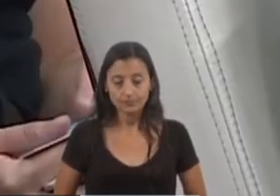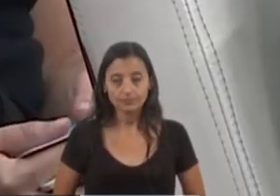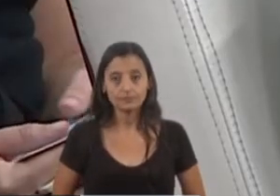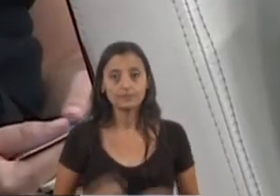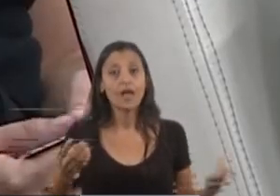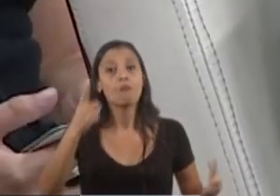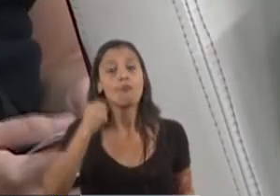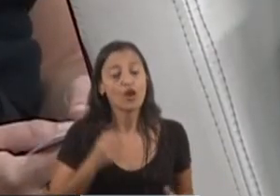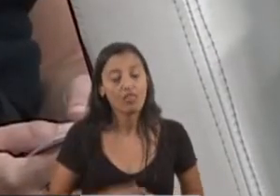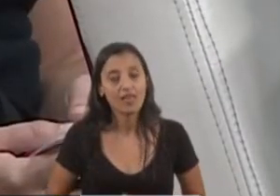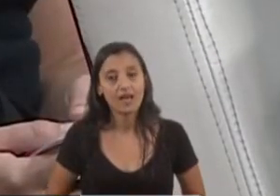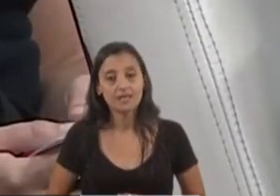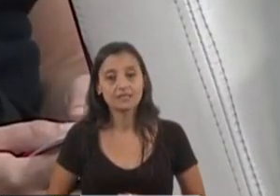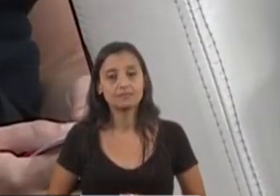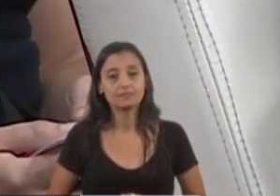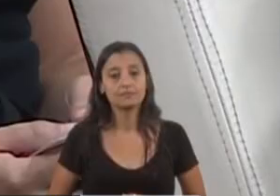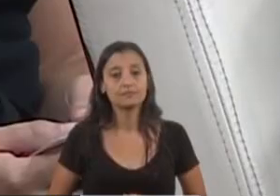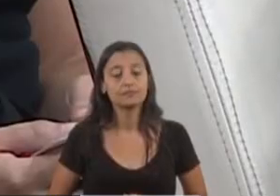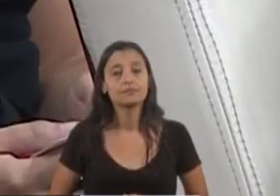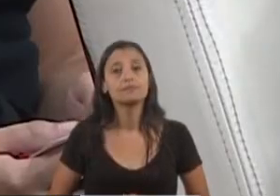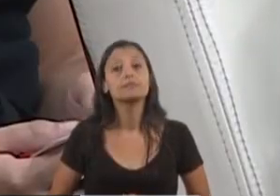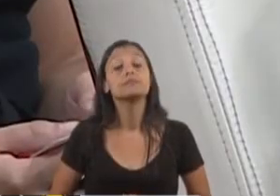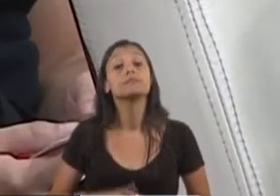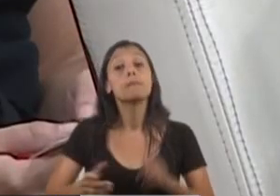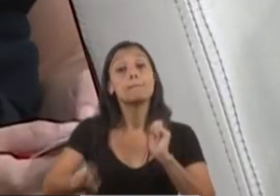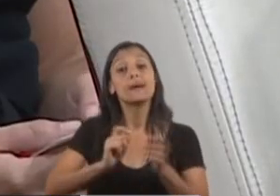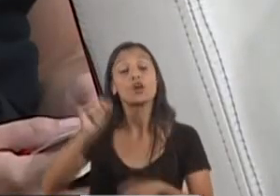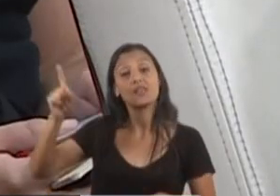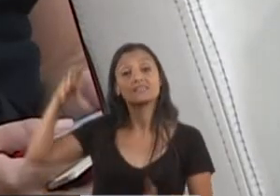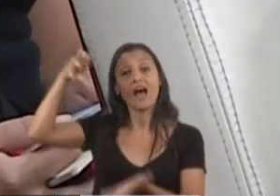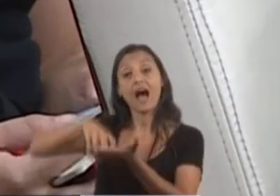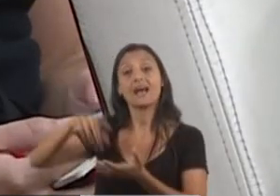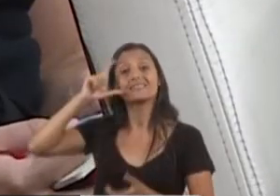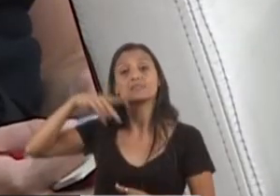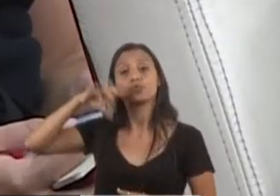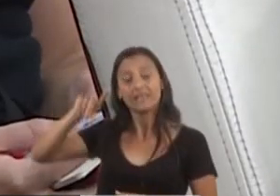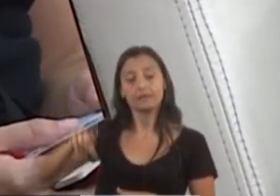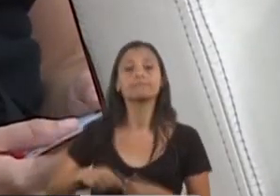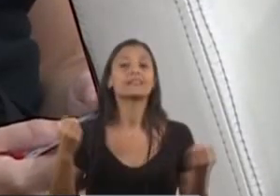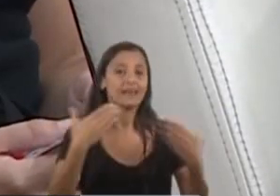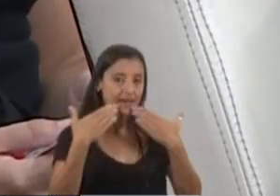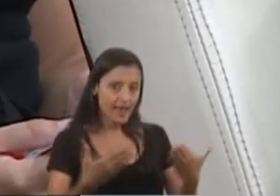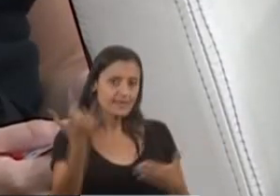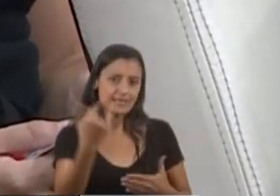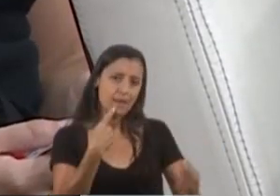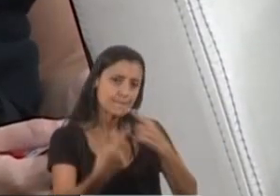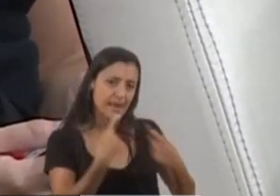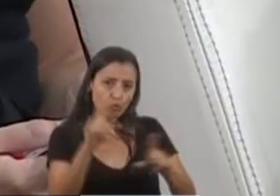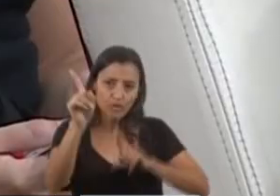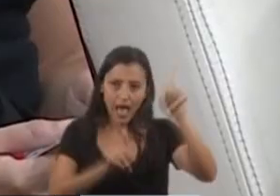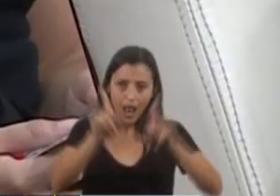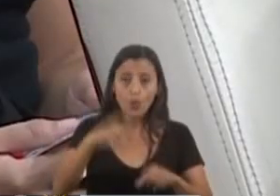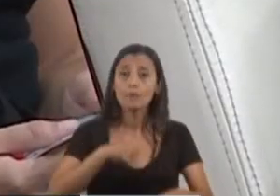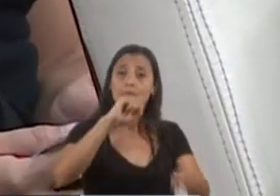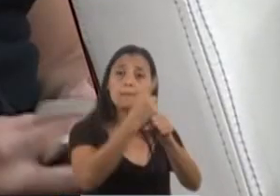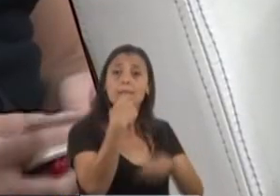Buenos días, portavoz. Ana Delicado Palacios, corresponsal Buenas. de la agencia Sputnik. Bien, gracias. Tengo un par de preguntas, si es posible.